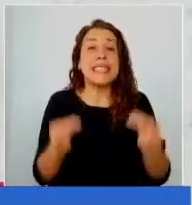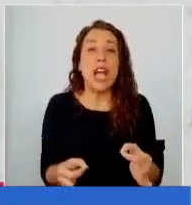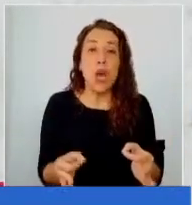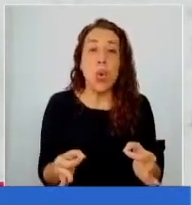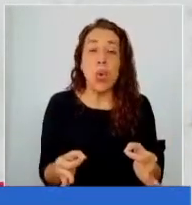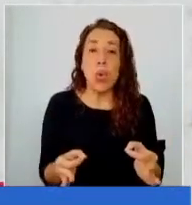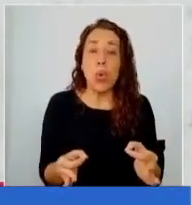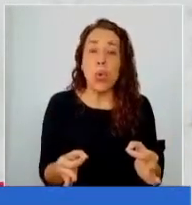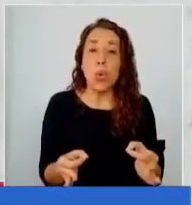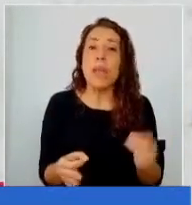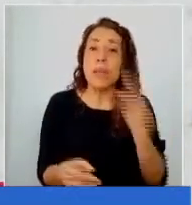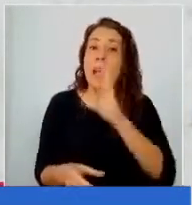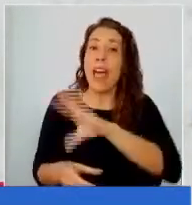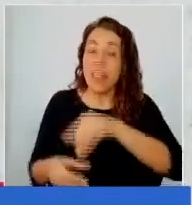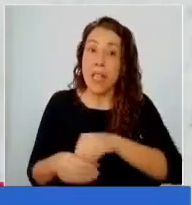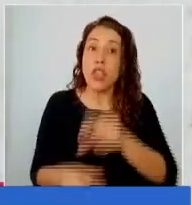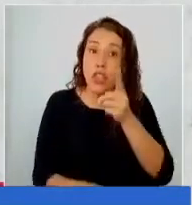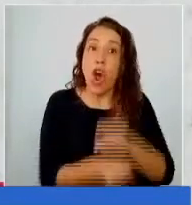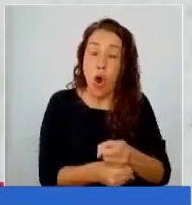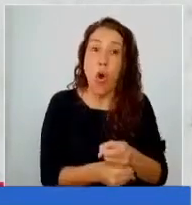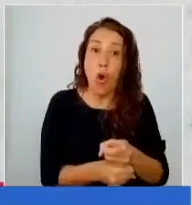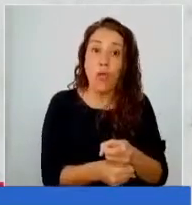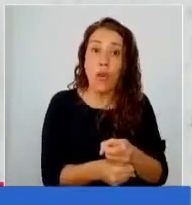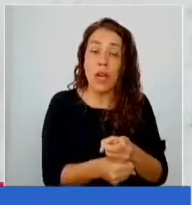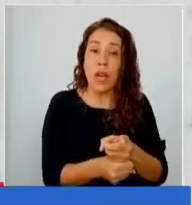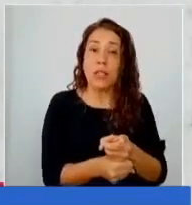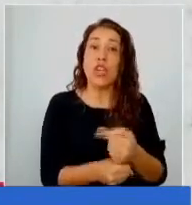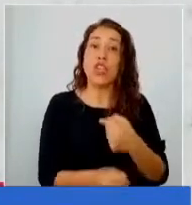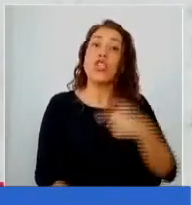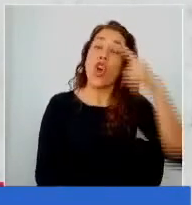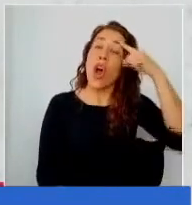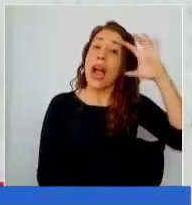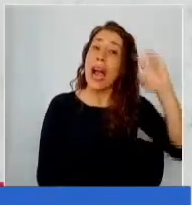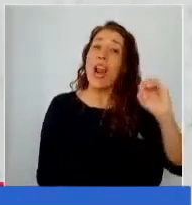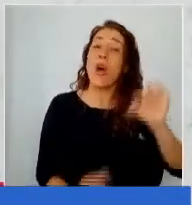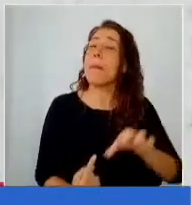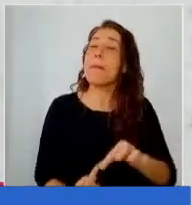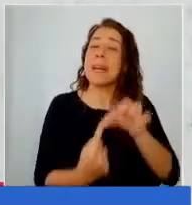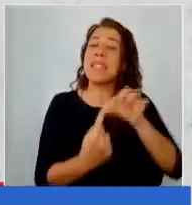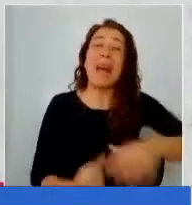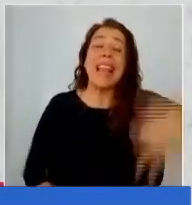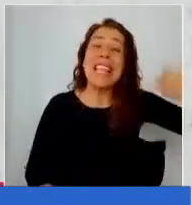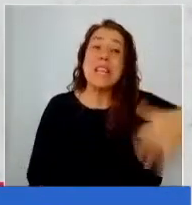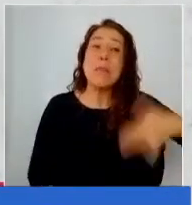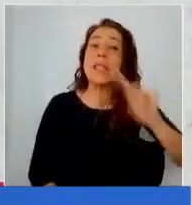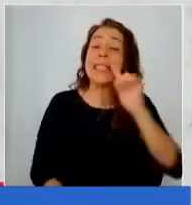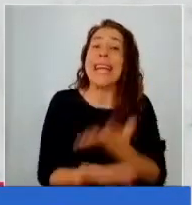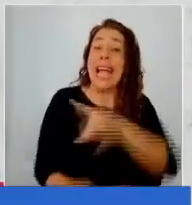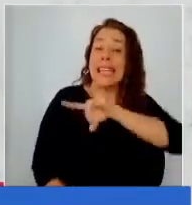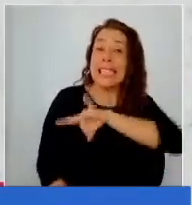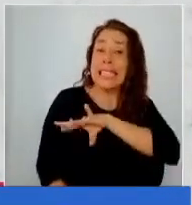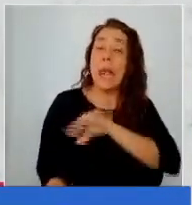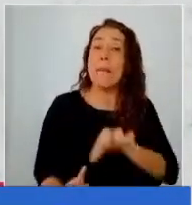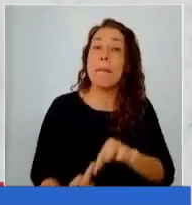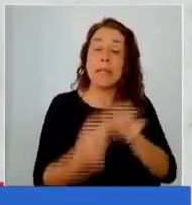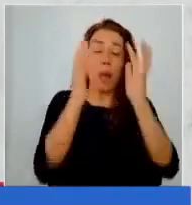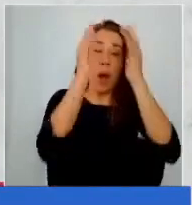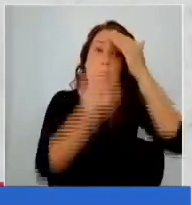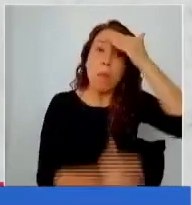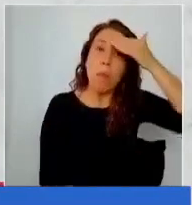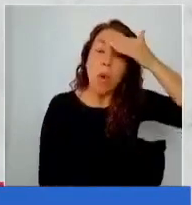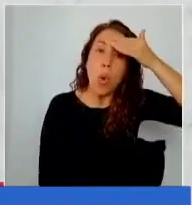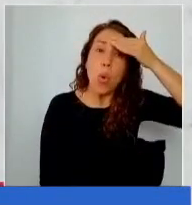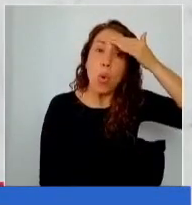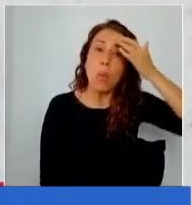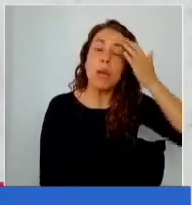parte de las obligaciones Porque creo lejos es la principal prioridad de chile en la principal preocupación y estimo